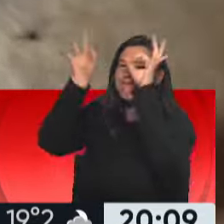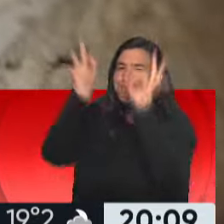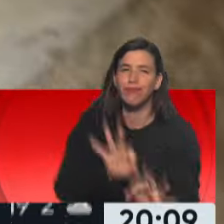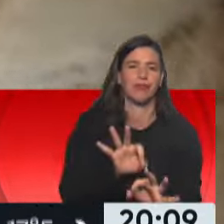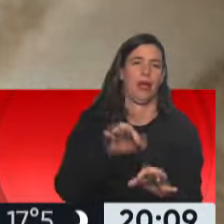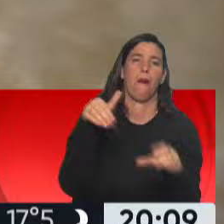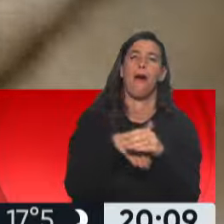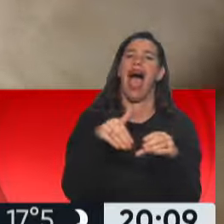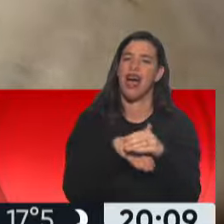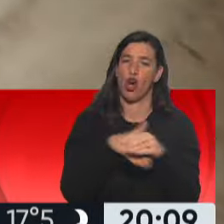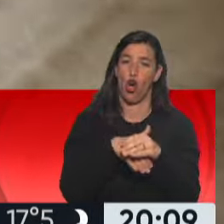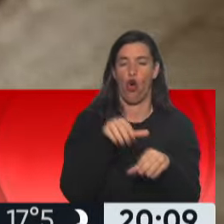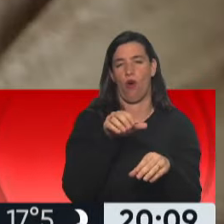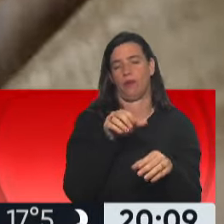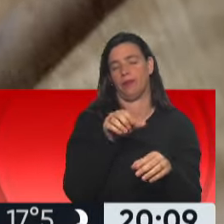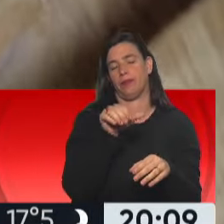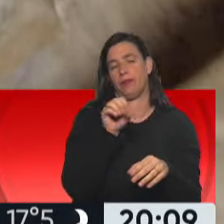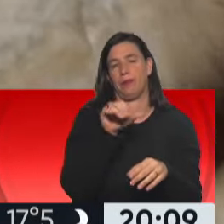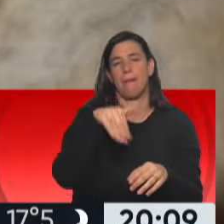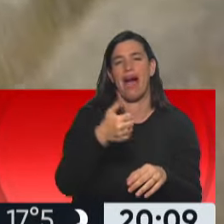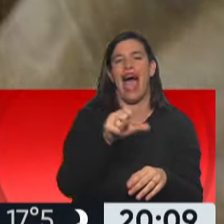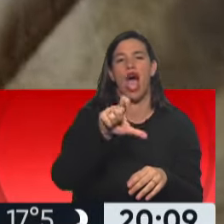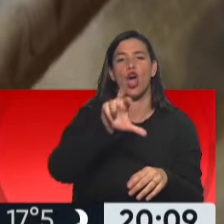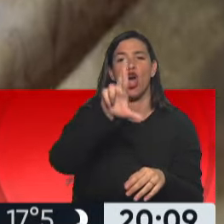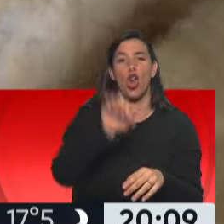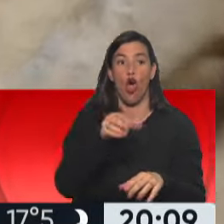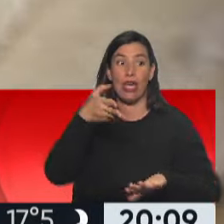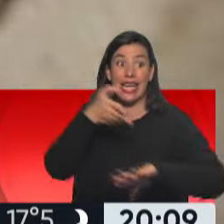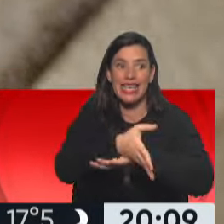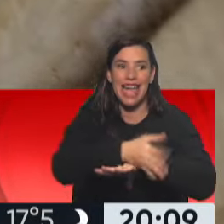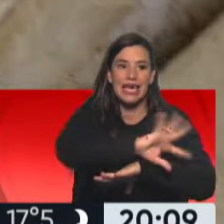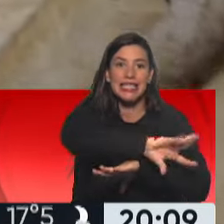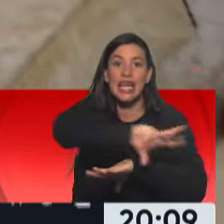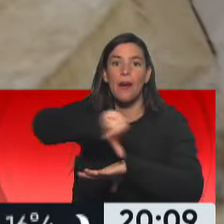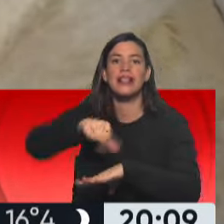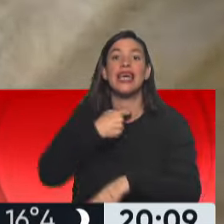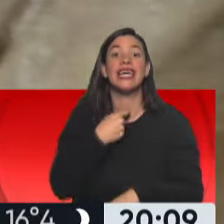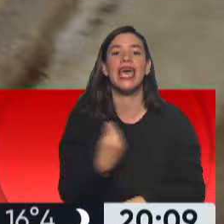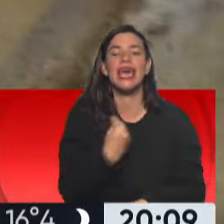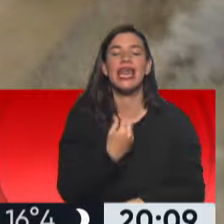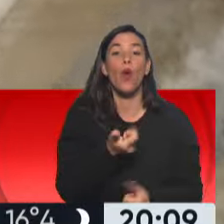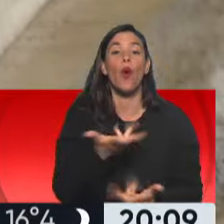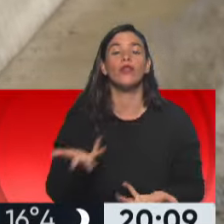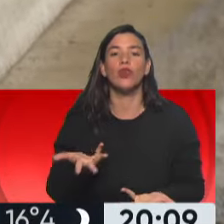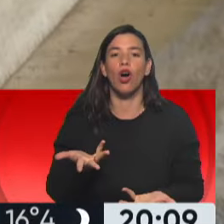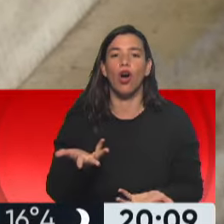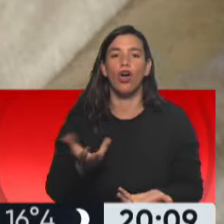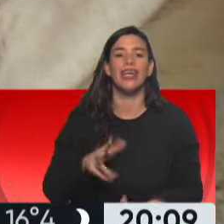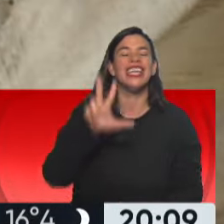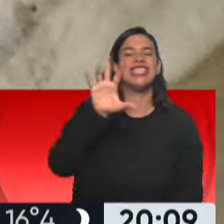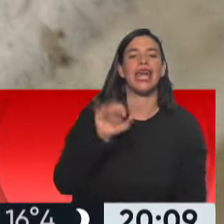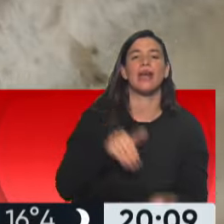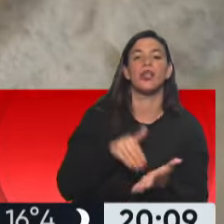caso, el macro. Sí. Poder ingresar y llevarse... ¿Cuánto decías que querían robar? Dicen aproximadamente 30